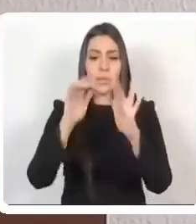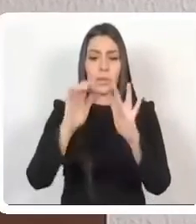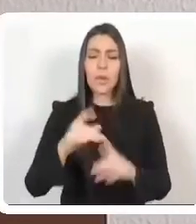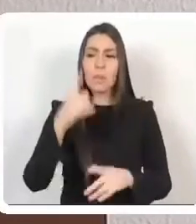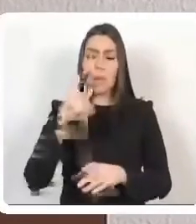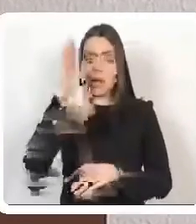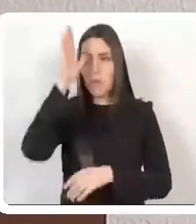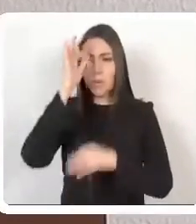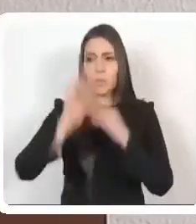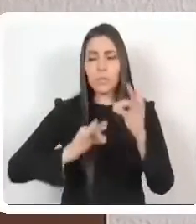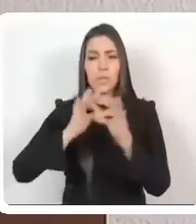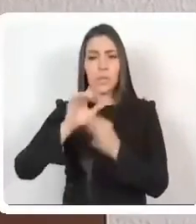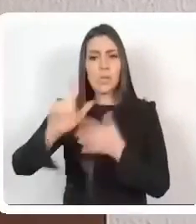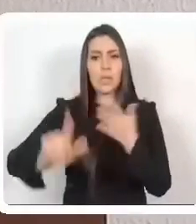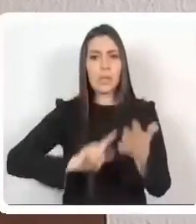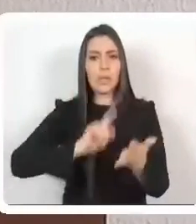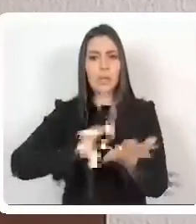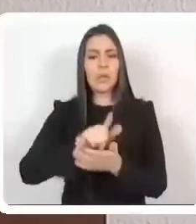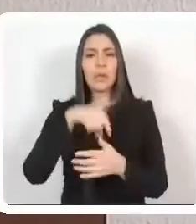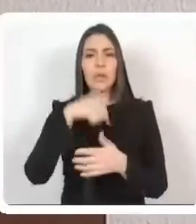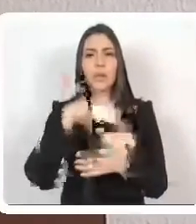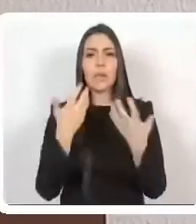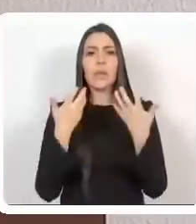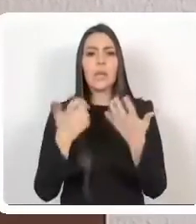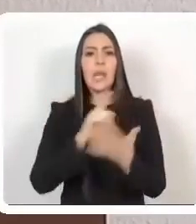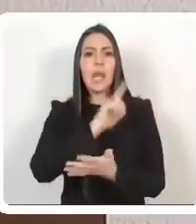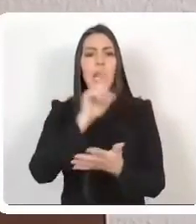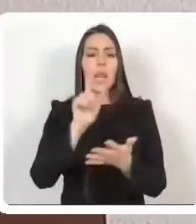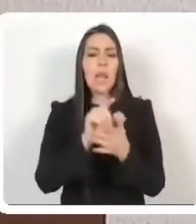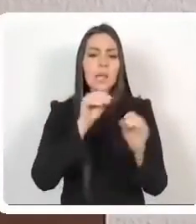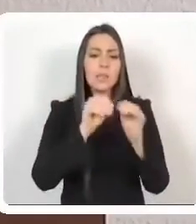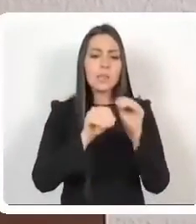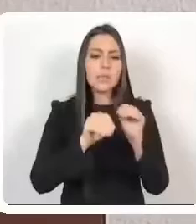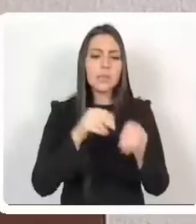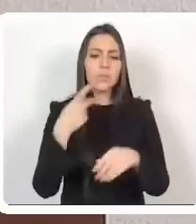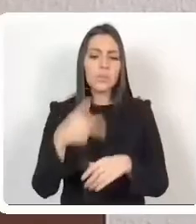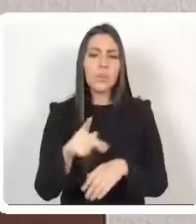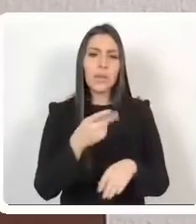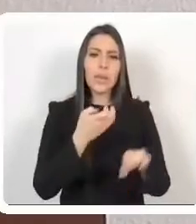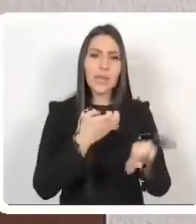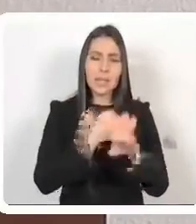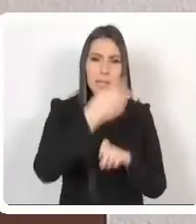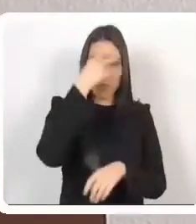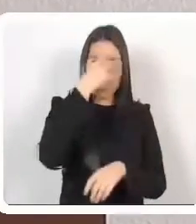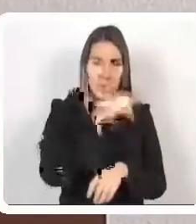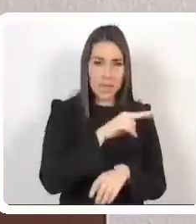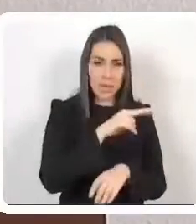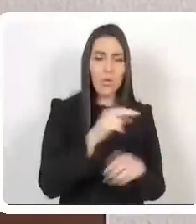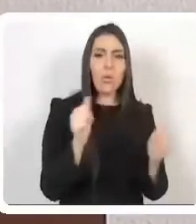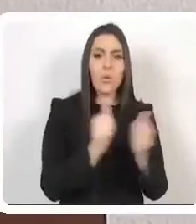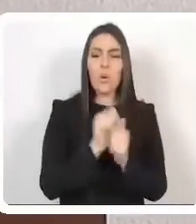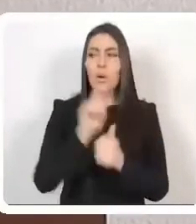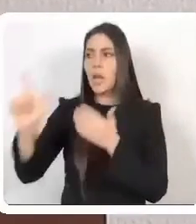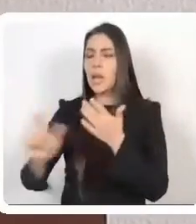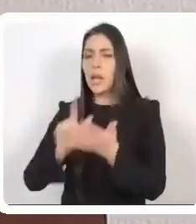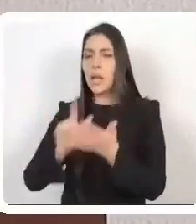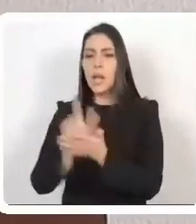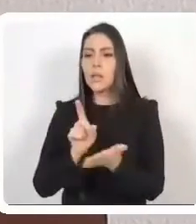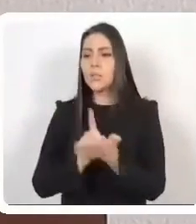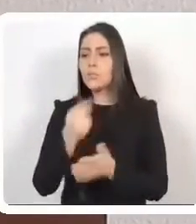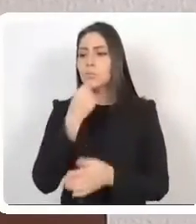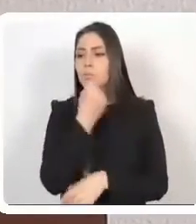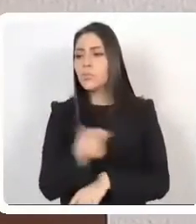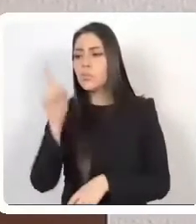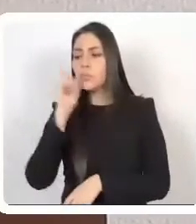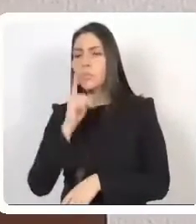legal y propone armonizar la legislación estatal con la Ley General de los Derechos de Niñas, Niños y Adolescentes, que en